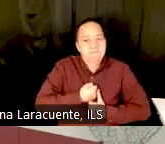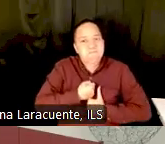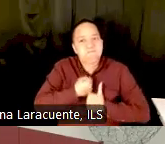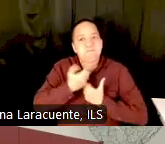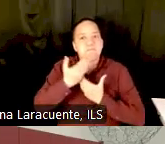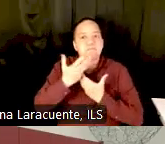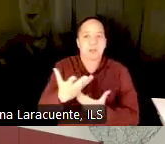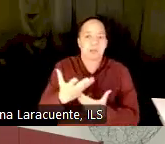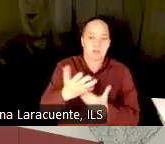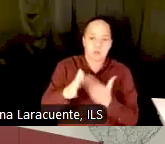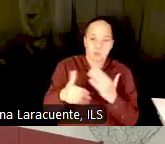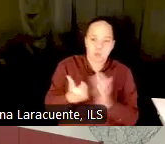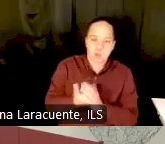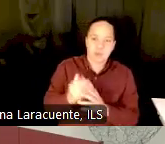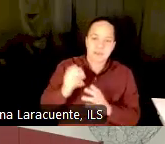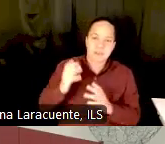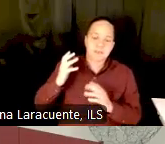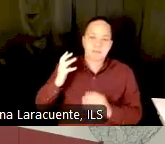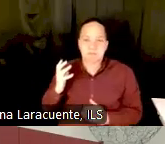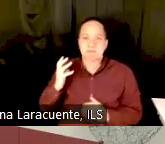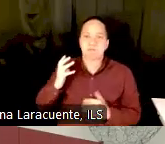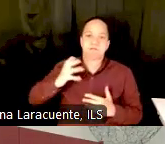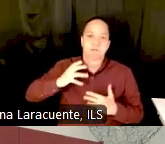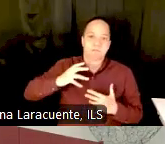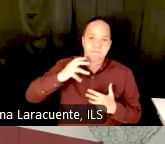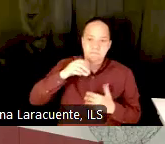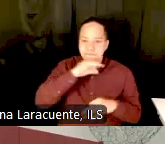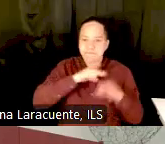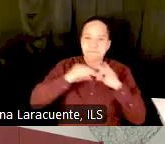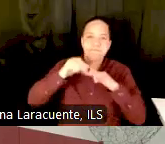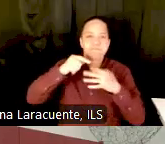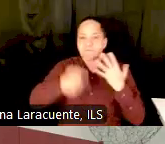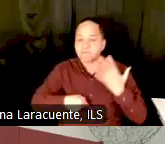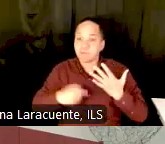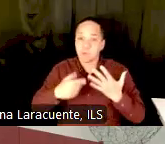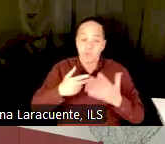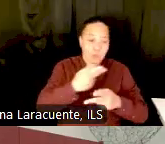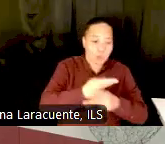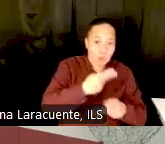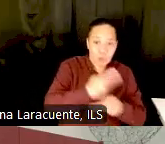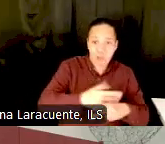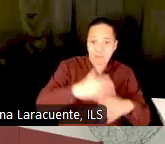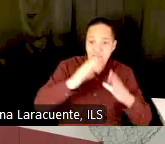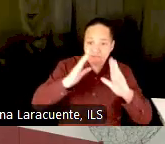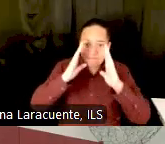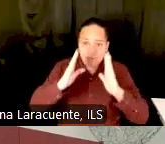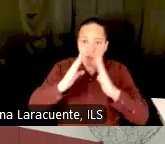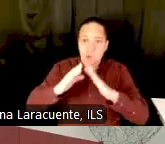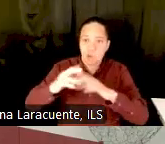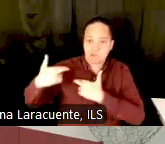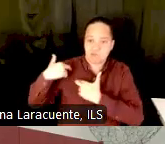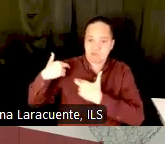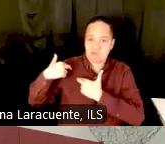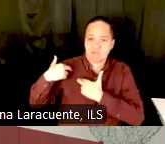toda esta carga que reciben día a día en el cuidado y atención de sus funciones como maestros en